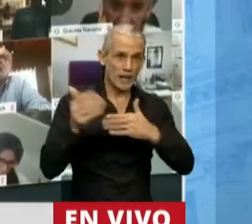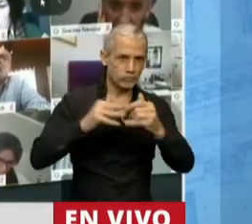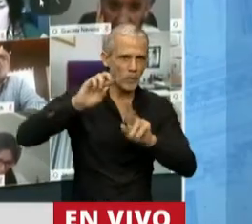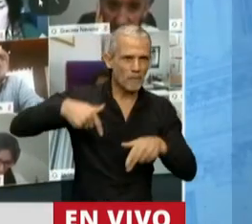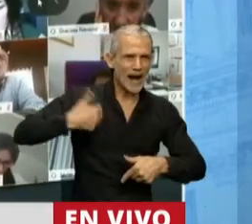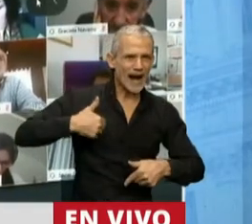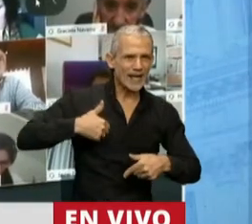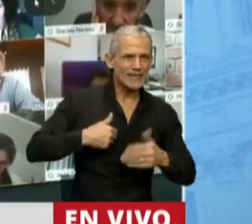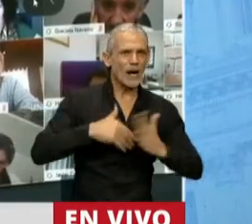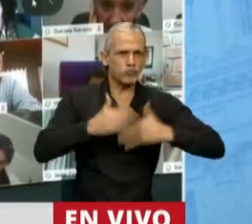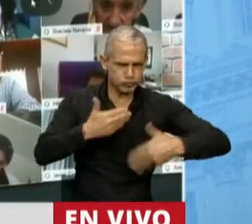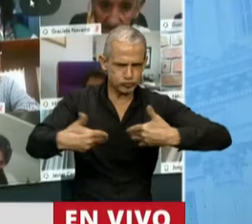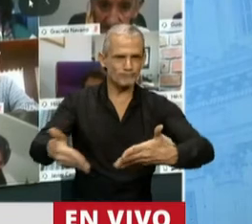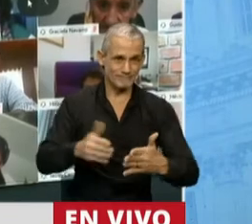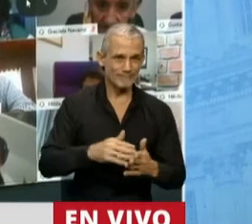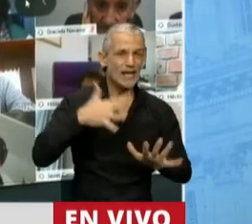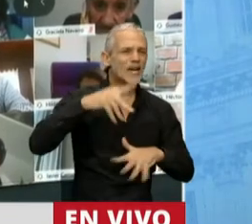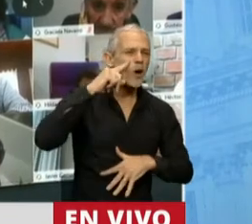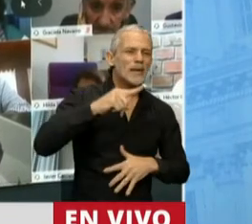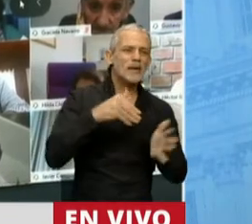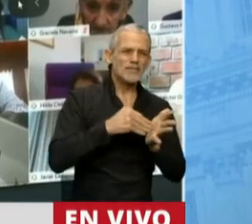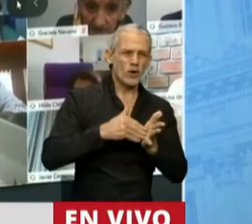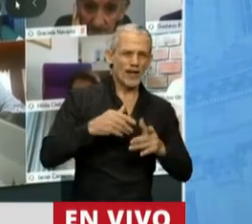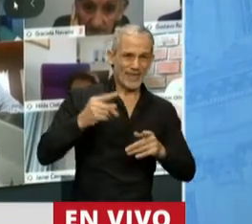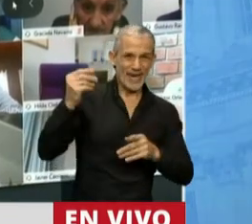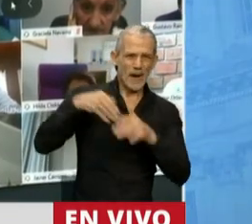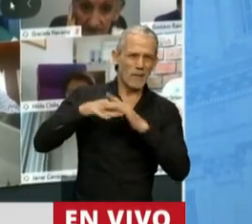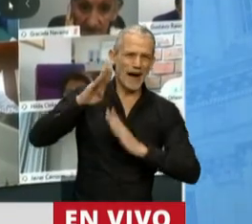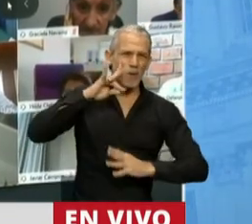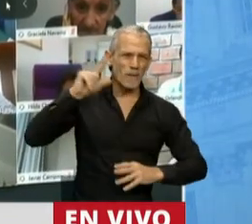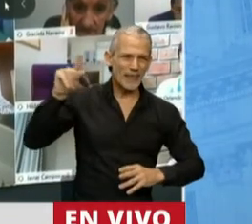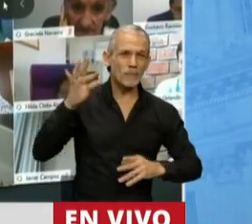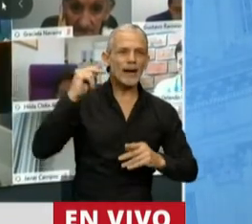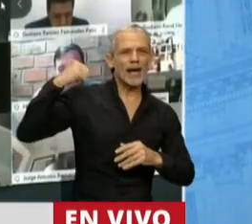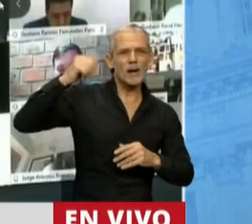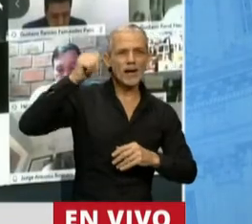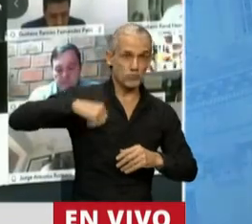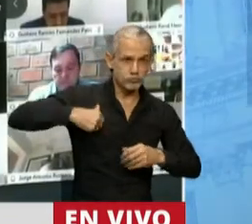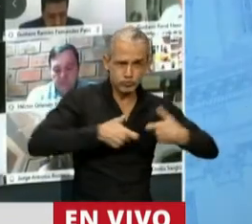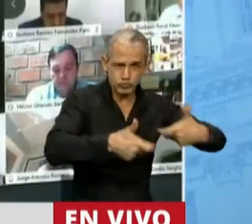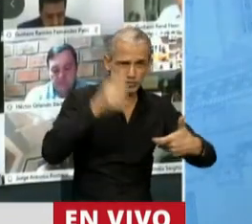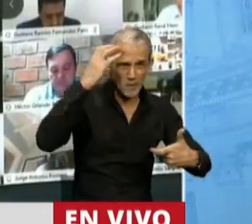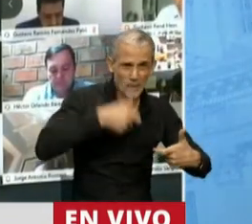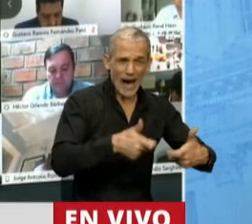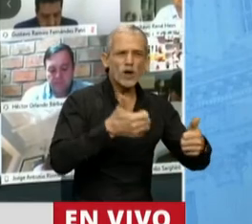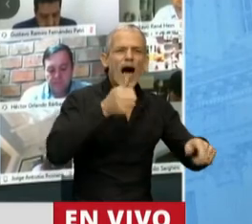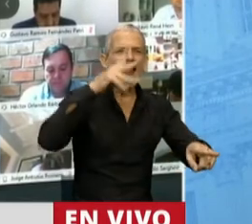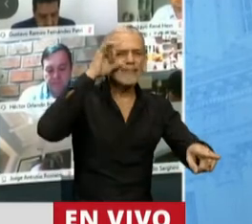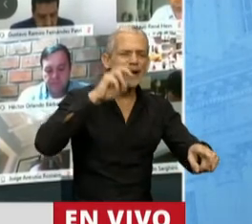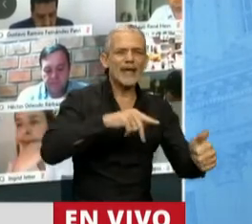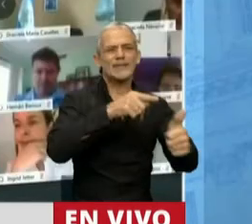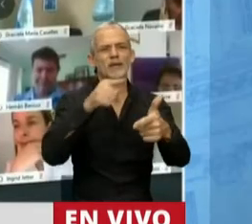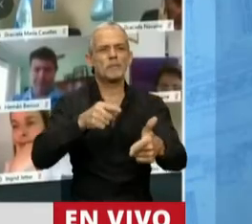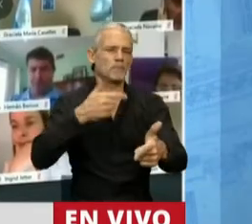argentina hace 5 mil millones del bid para una obra enorme de cloacas para los municipios de alderete pac del río salí y